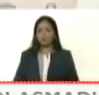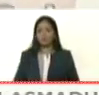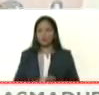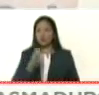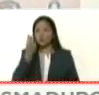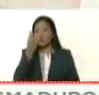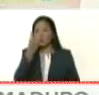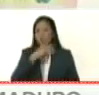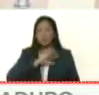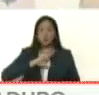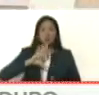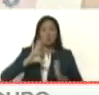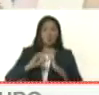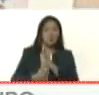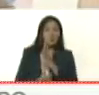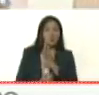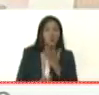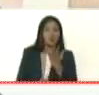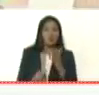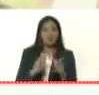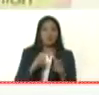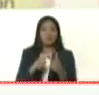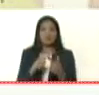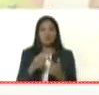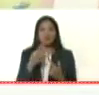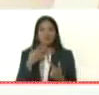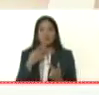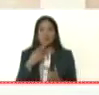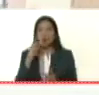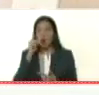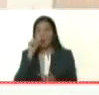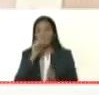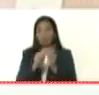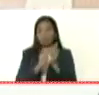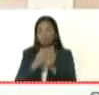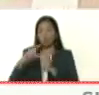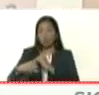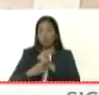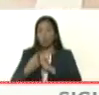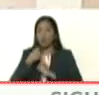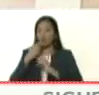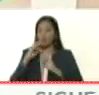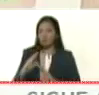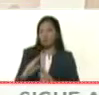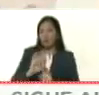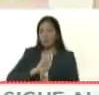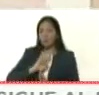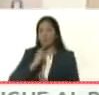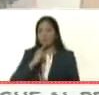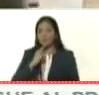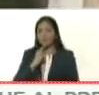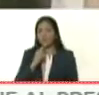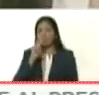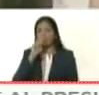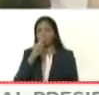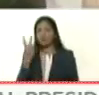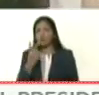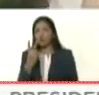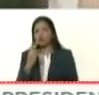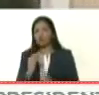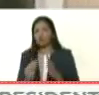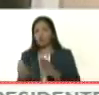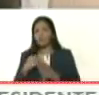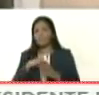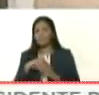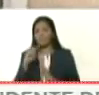cuánto nos vamos a robar. Y Marrero, de la misma calaña, dice, son dos casos y suman